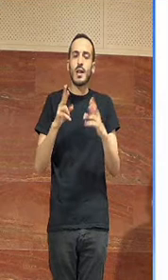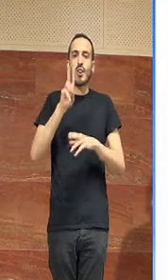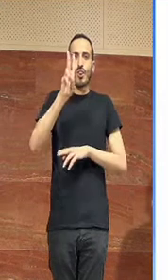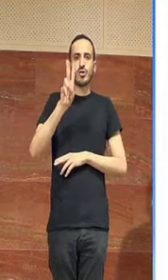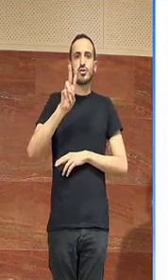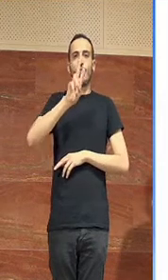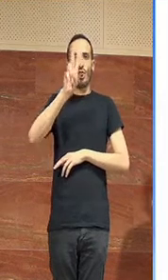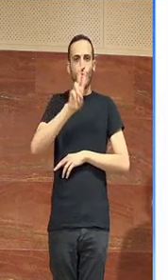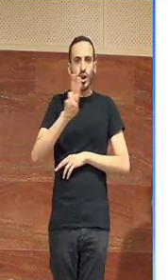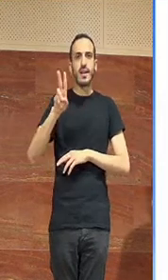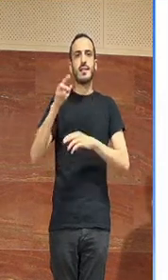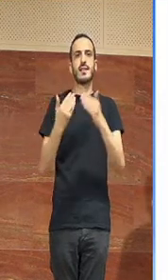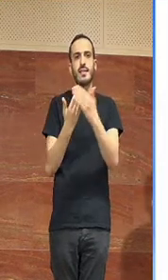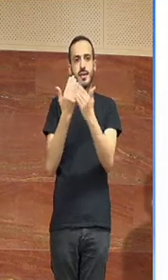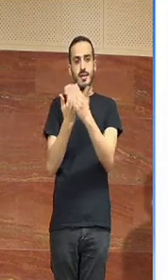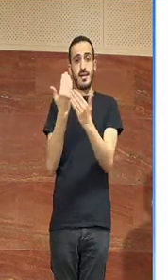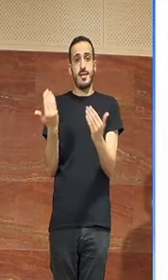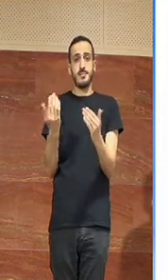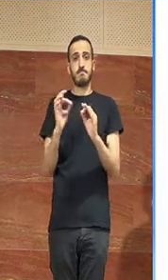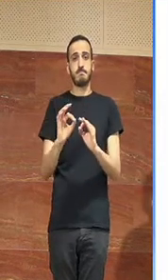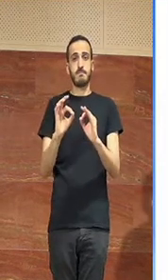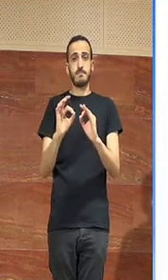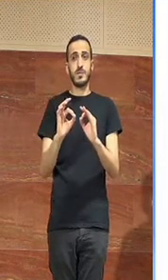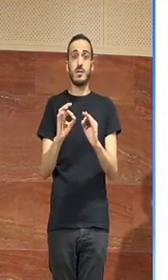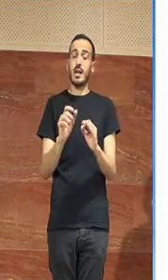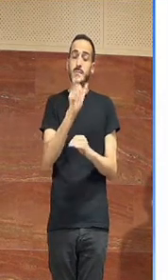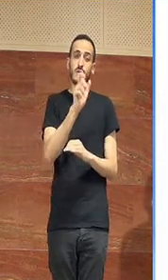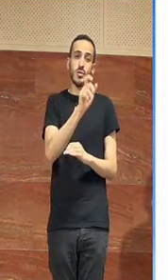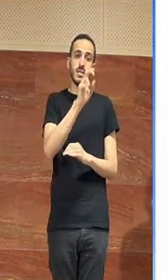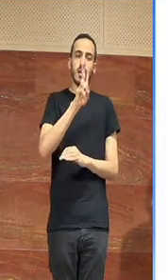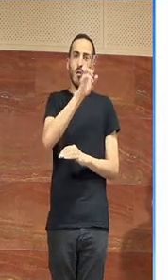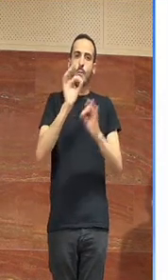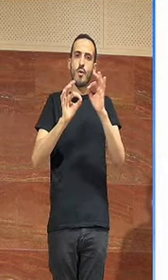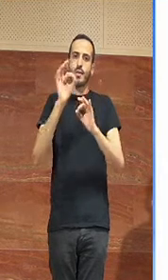El 80% de la población de la India está en esa situación.